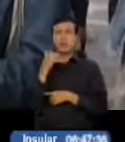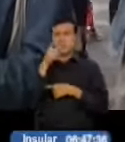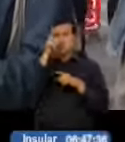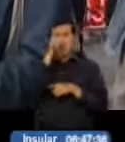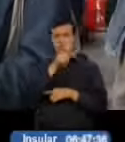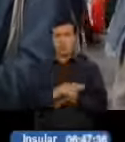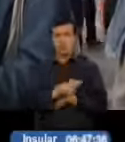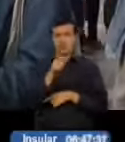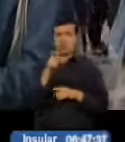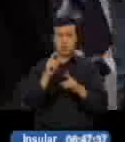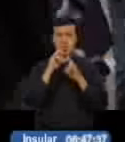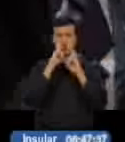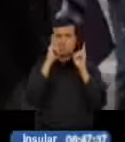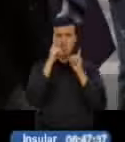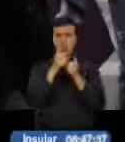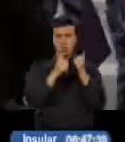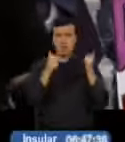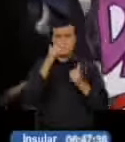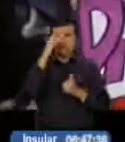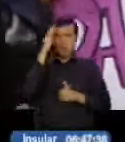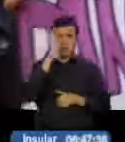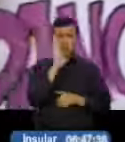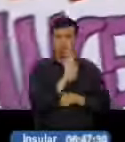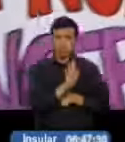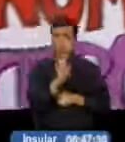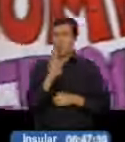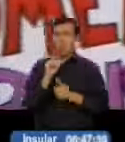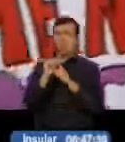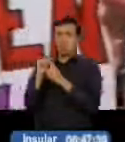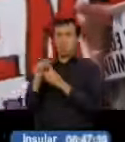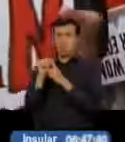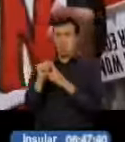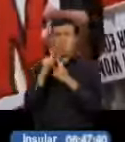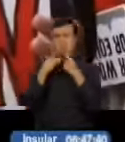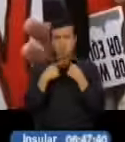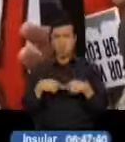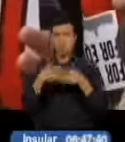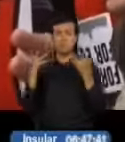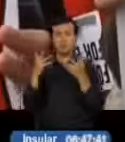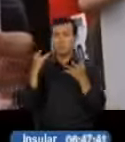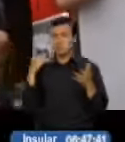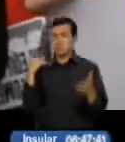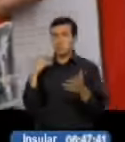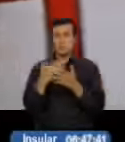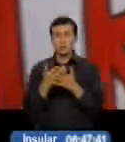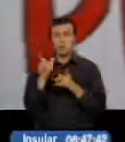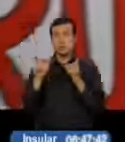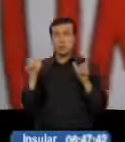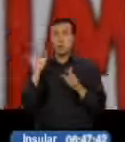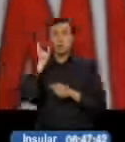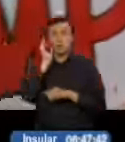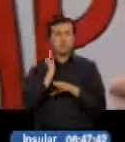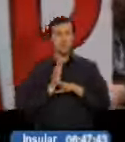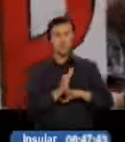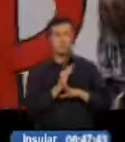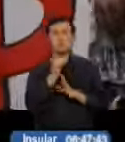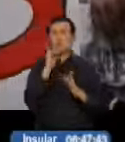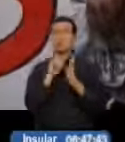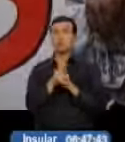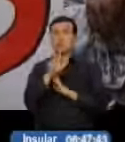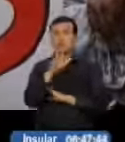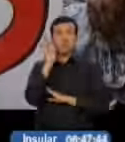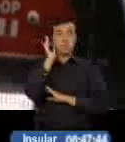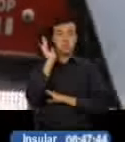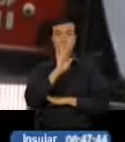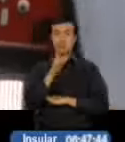por el candidato republicano a la presidencia de Estados Unidos, Donald Trump, cuya grabación se hizo pública en los últimos días. A esto se suma la denuncia de al menos 3